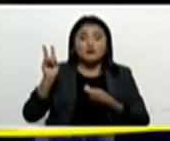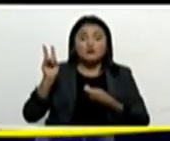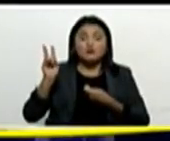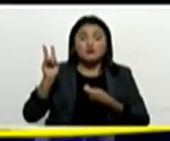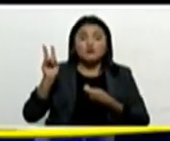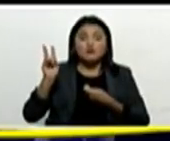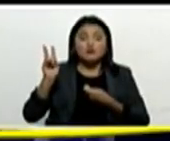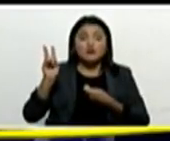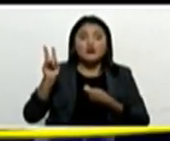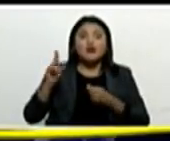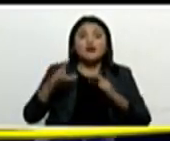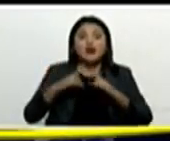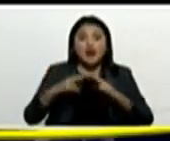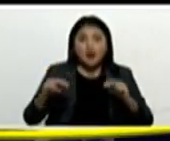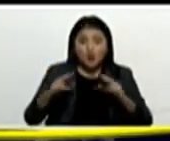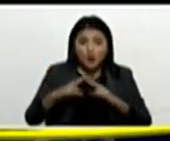Nicaragua